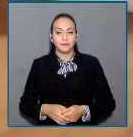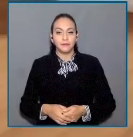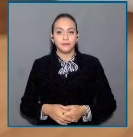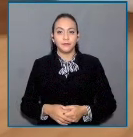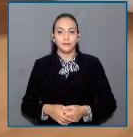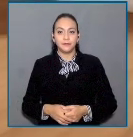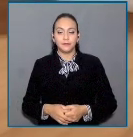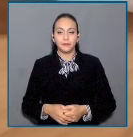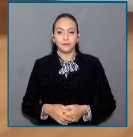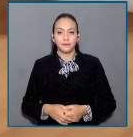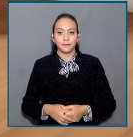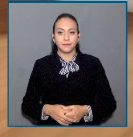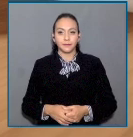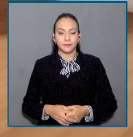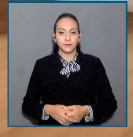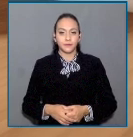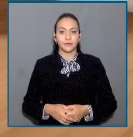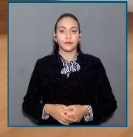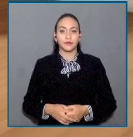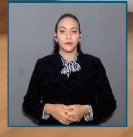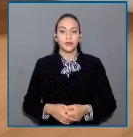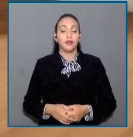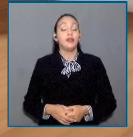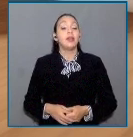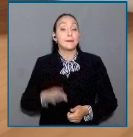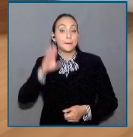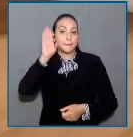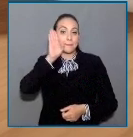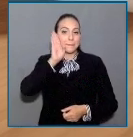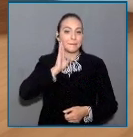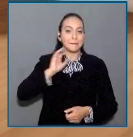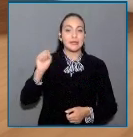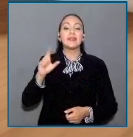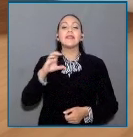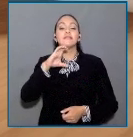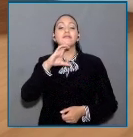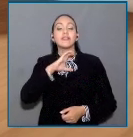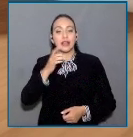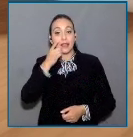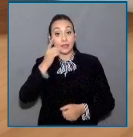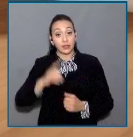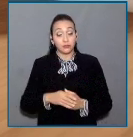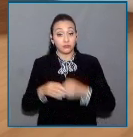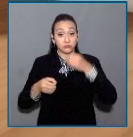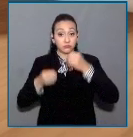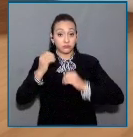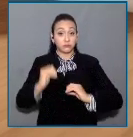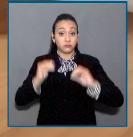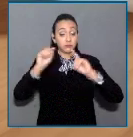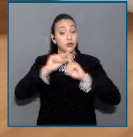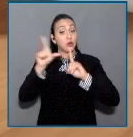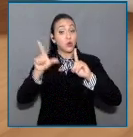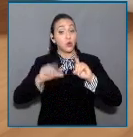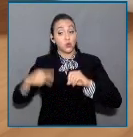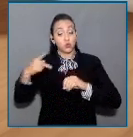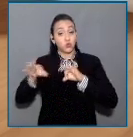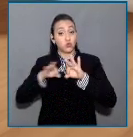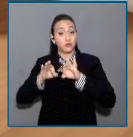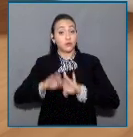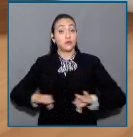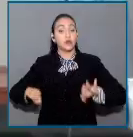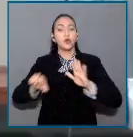El ministro Juan Luis González Alcántara Carrancá habló del papel que juega la Corte en asuntos relacionados con la consulta popular.